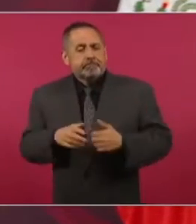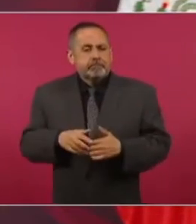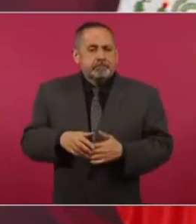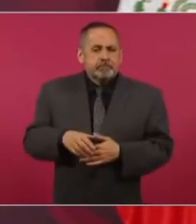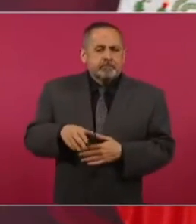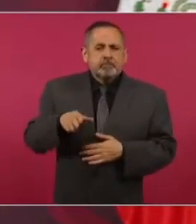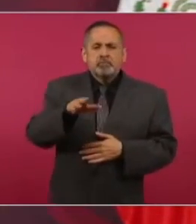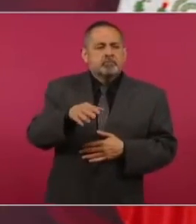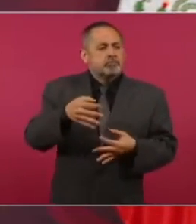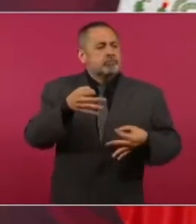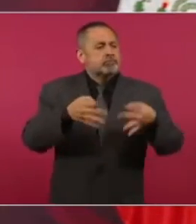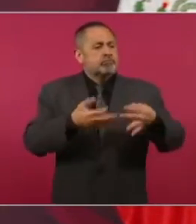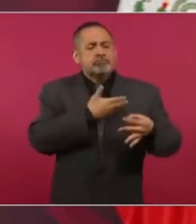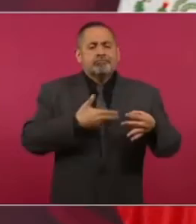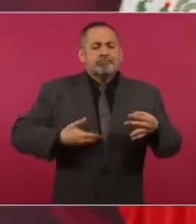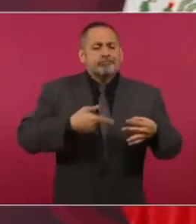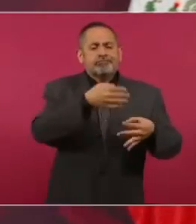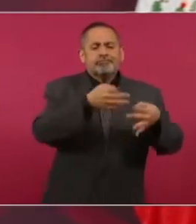presidente del Tribunal